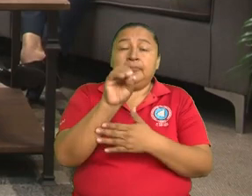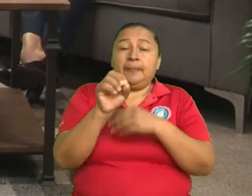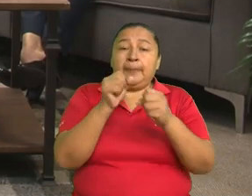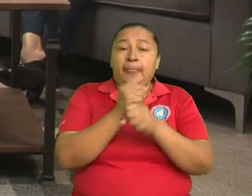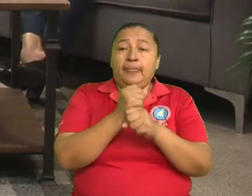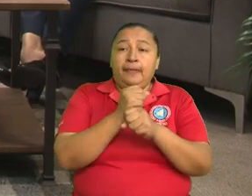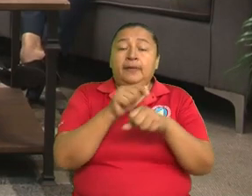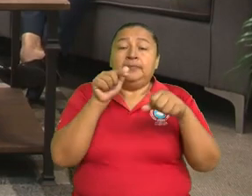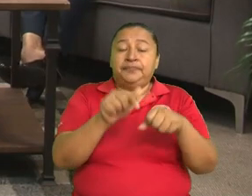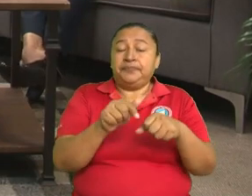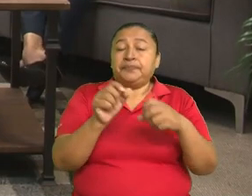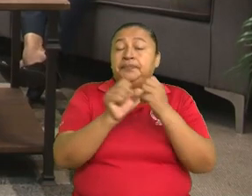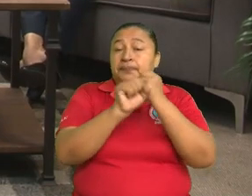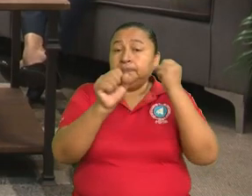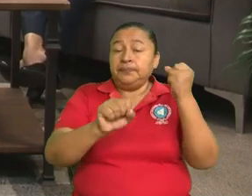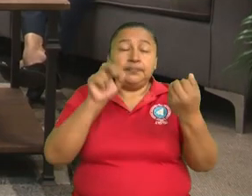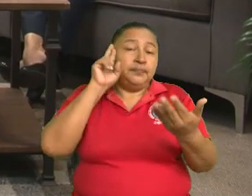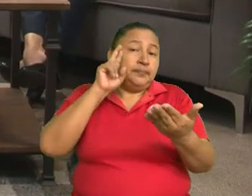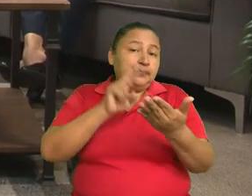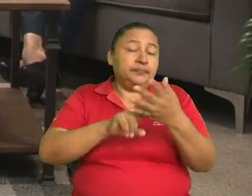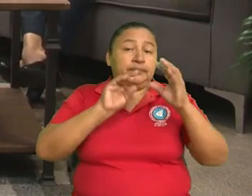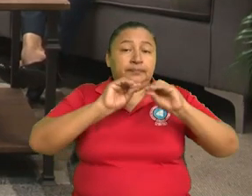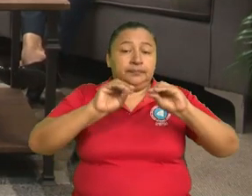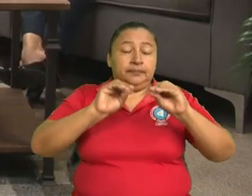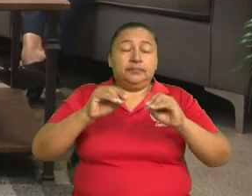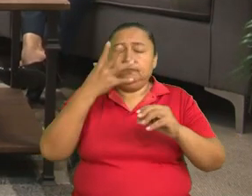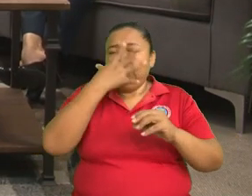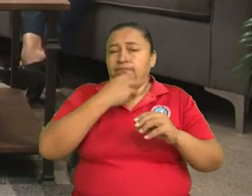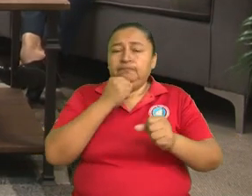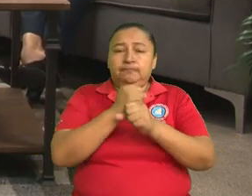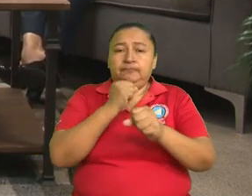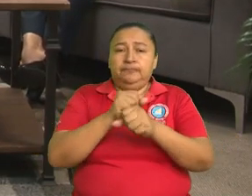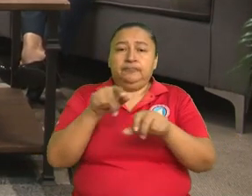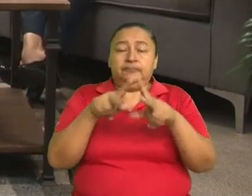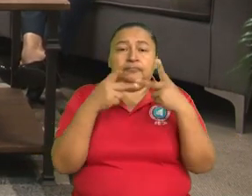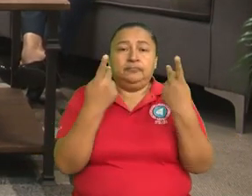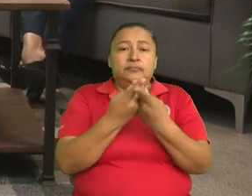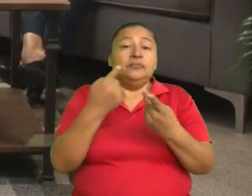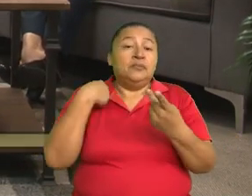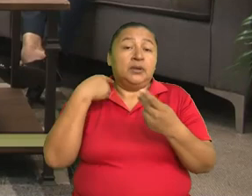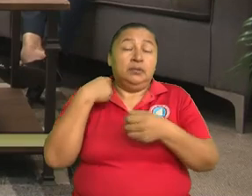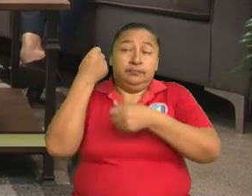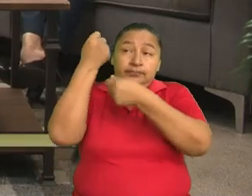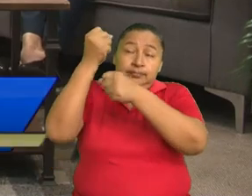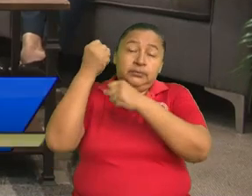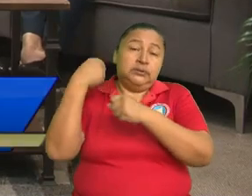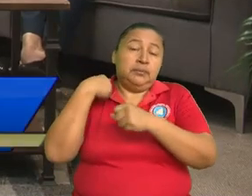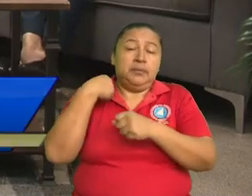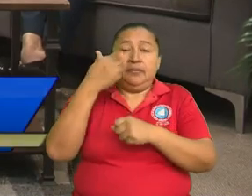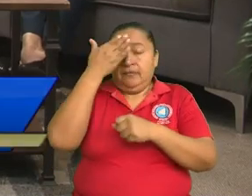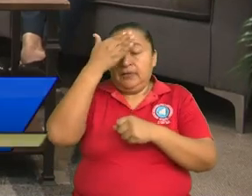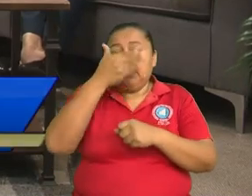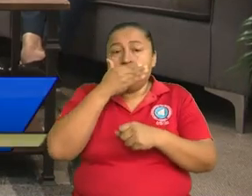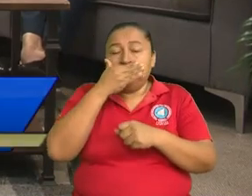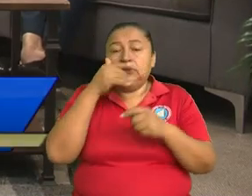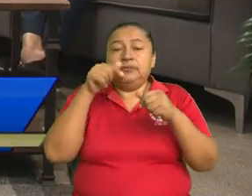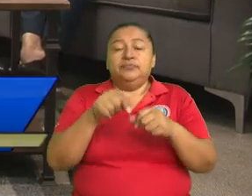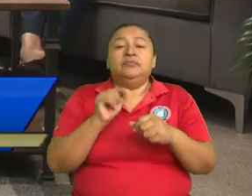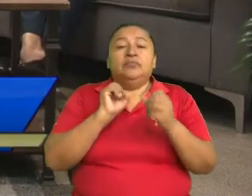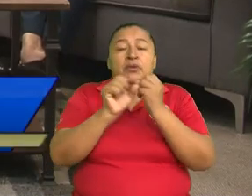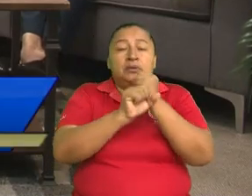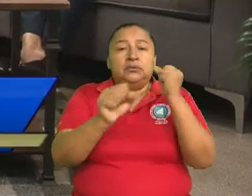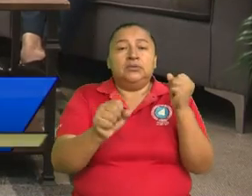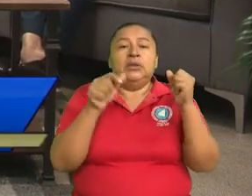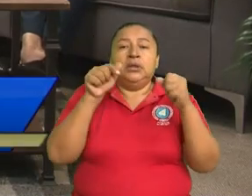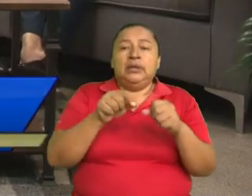aniversario de esa gesta tan hermosa de este pueblo, y siempre vanguardizada por el Frente Sandinista, ¿verdad? La Cruzada Nacional,